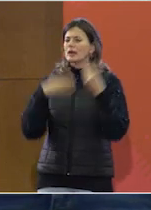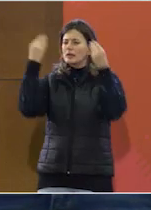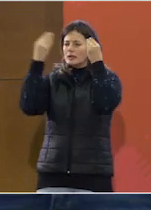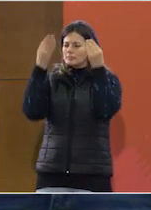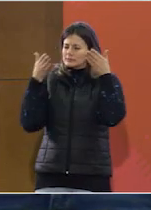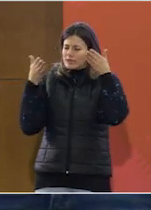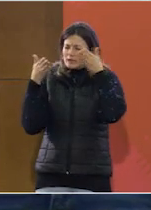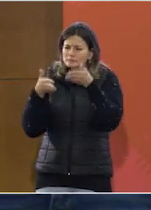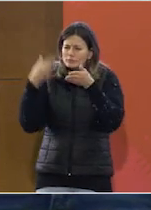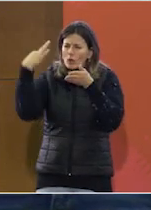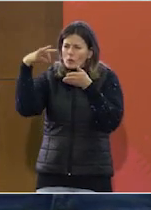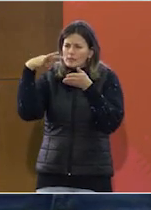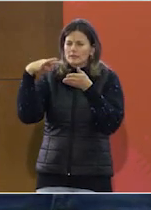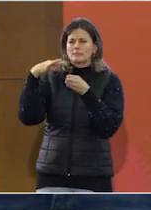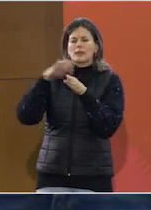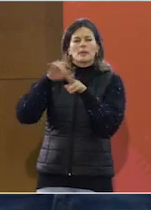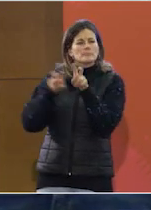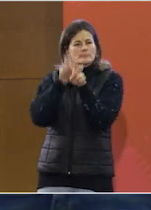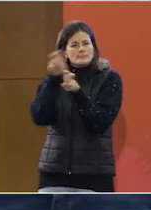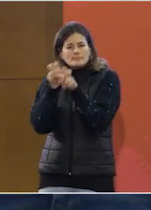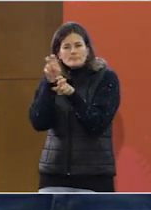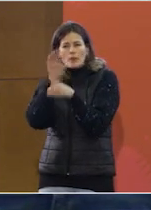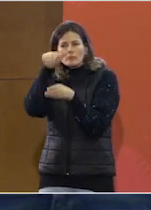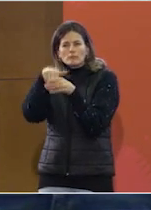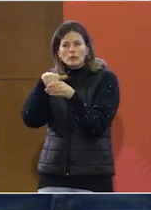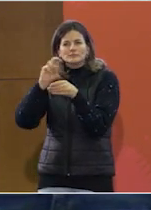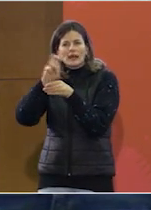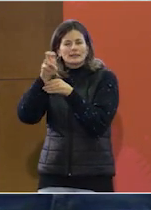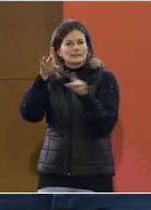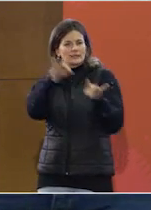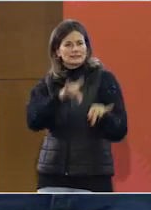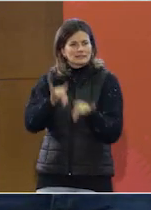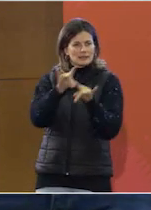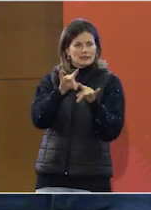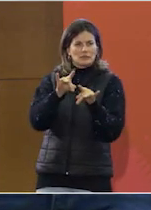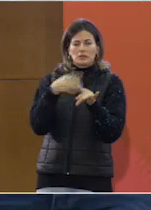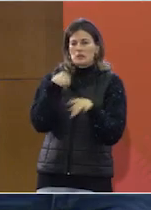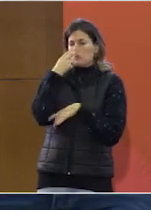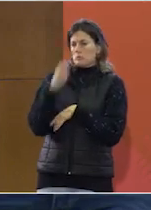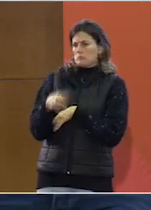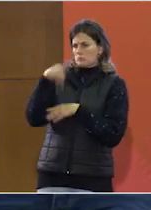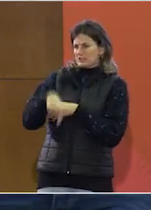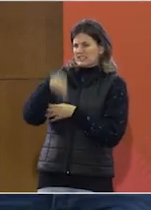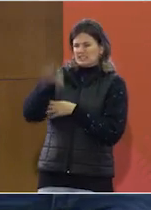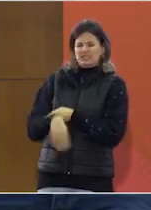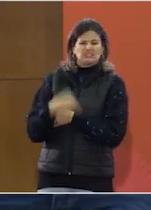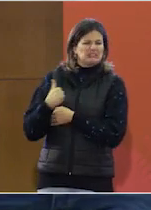pensada exclusivamente para buscar votos en otros territorios. No les importa.